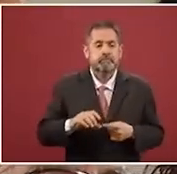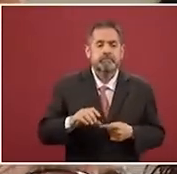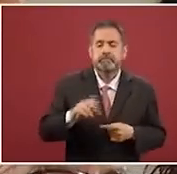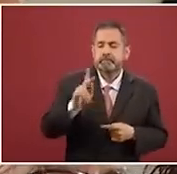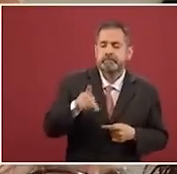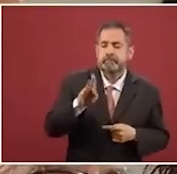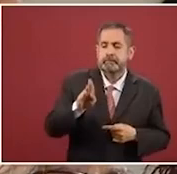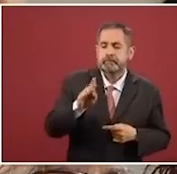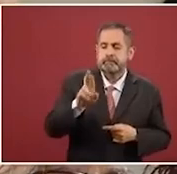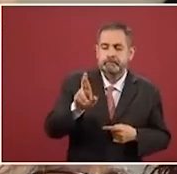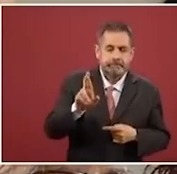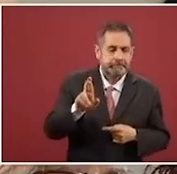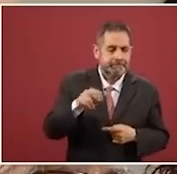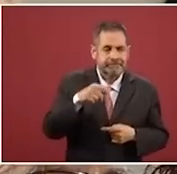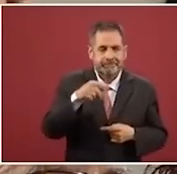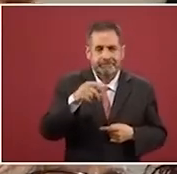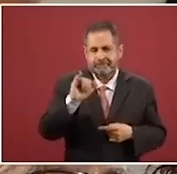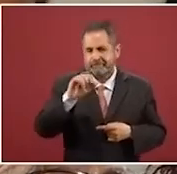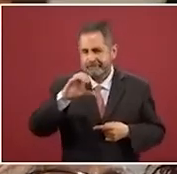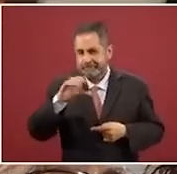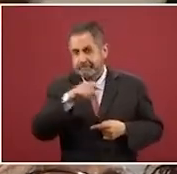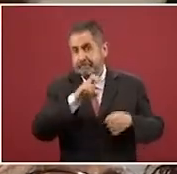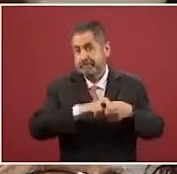Inc., es una compañía estadounidense,